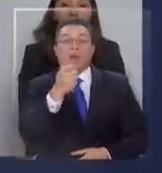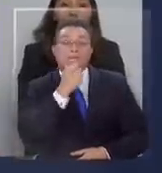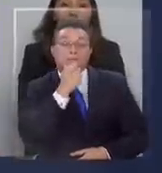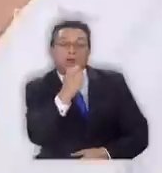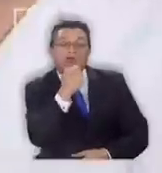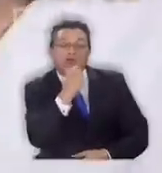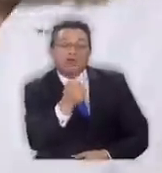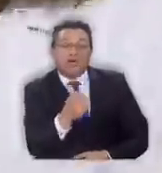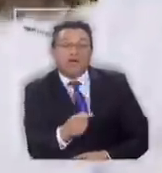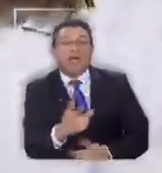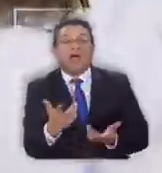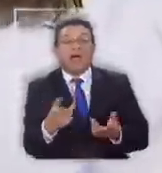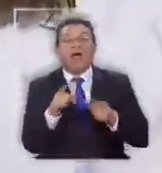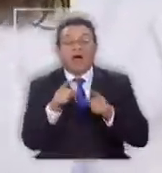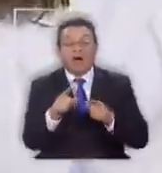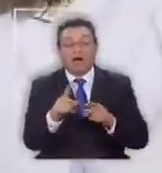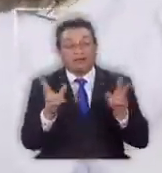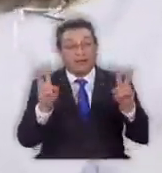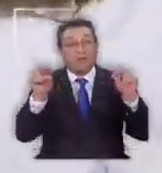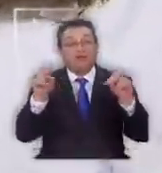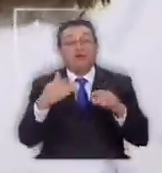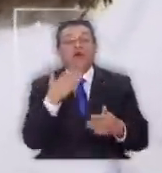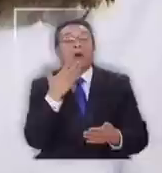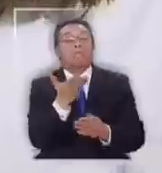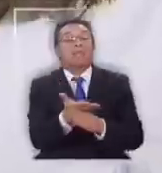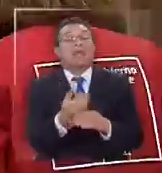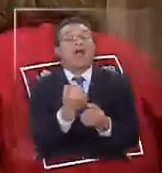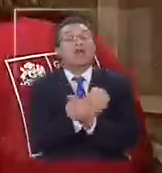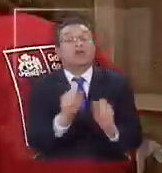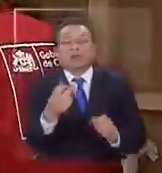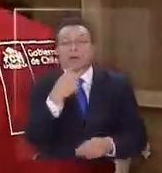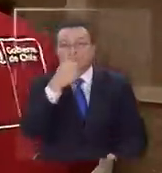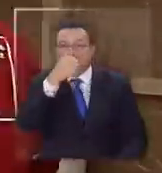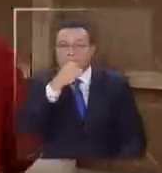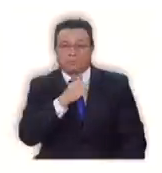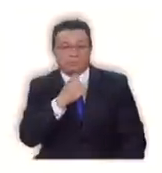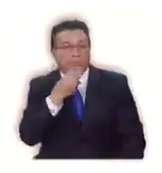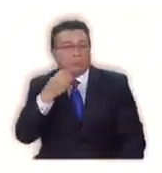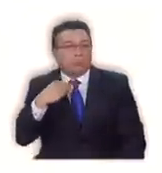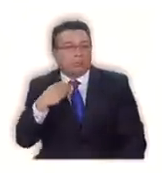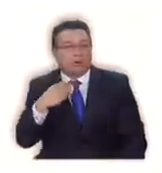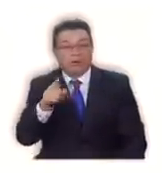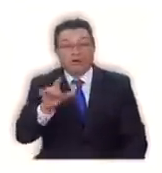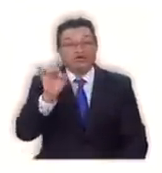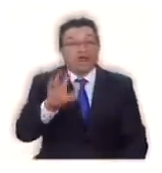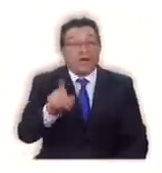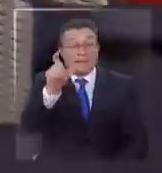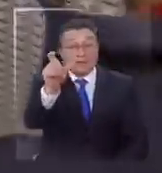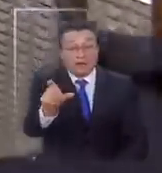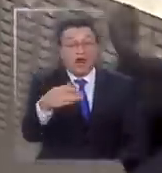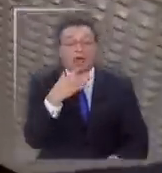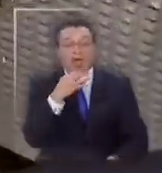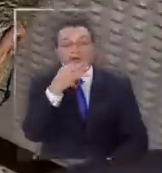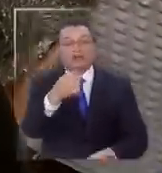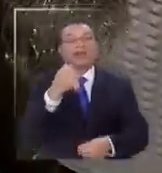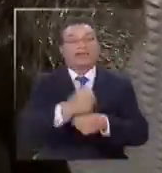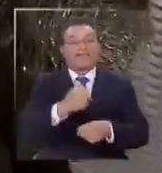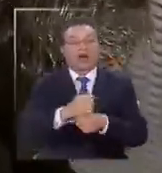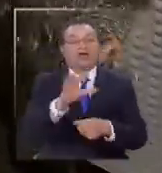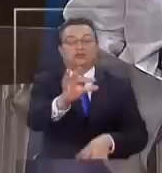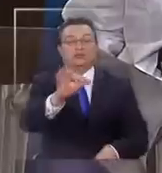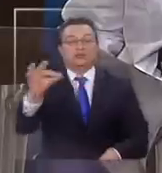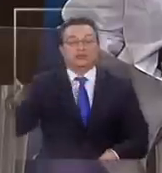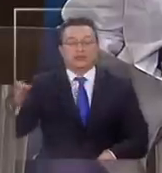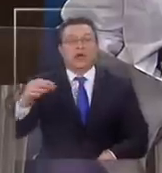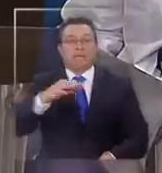periodista. Los motivos de la solicitud de renuncia no fueron dados a conocer, solo que Rosa Oyarce recibió un ofrecimiento de trabajo del